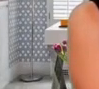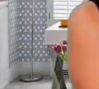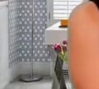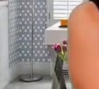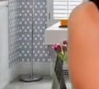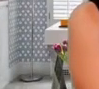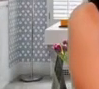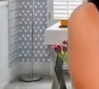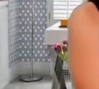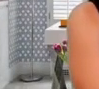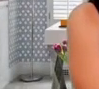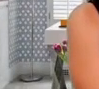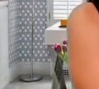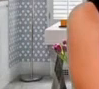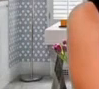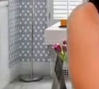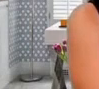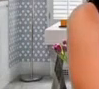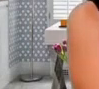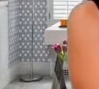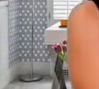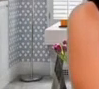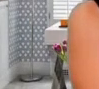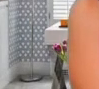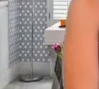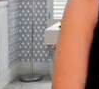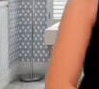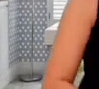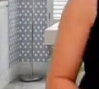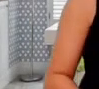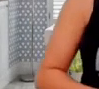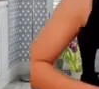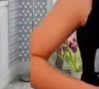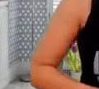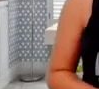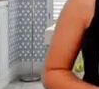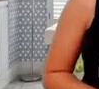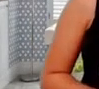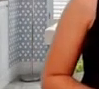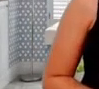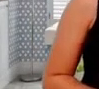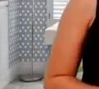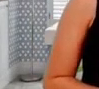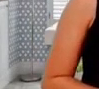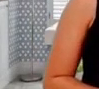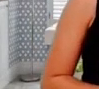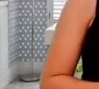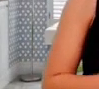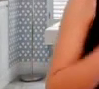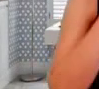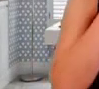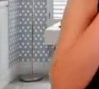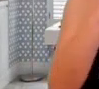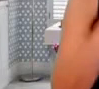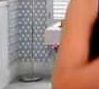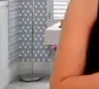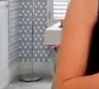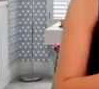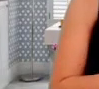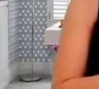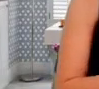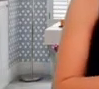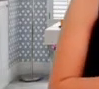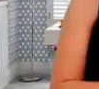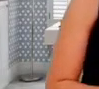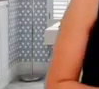nada, imagínate tú. Es muy fuerte. Es demasiado fuerte. Bueno, gente, gracias, Espinosa. Bueno.